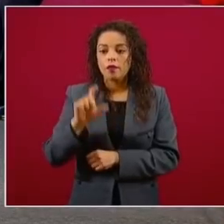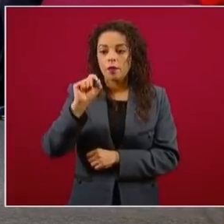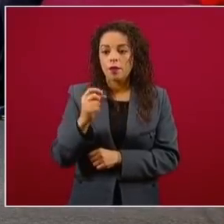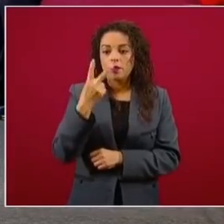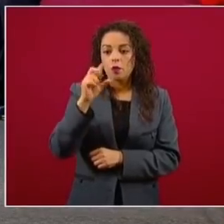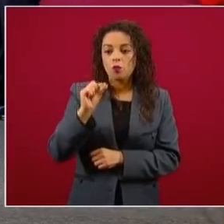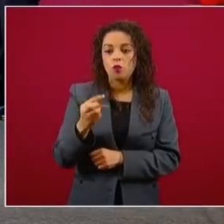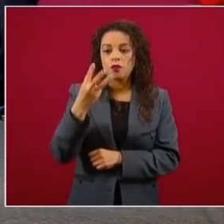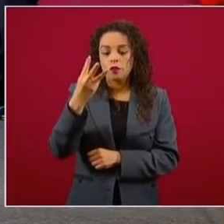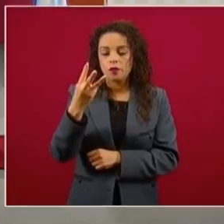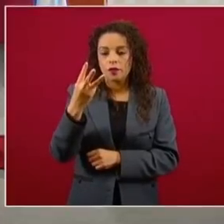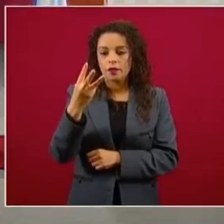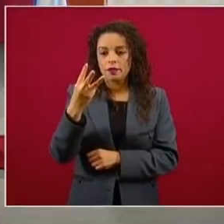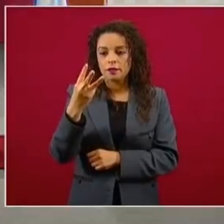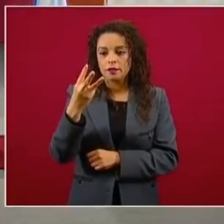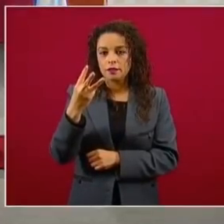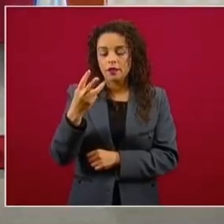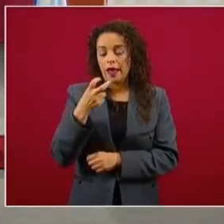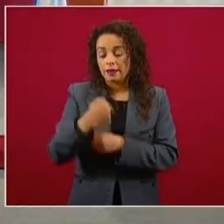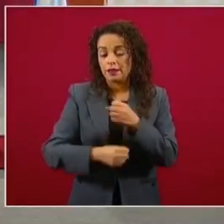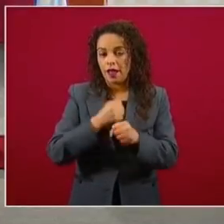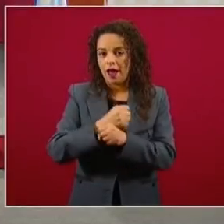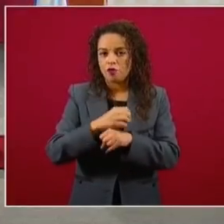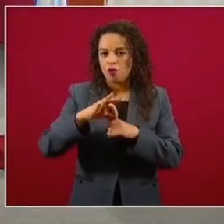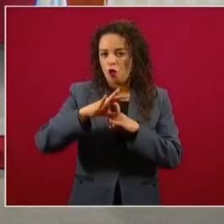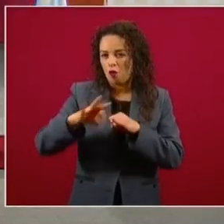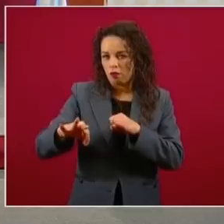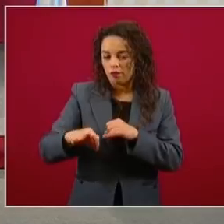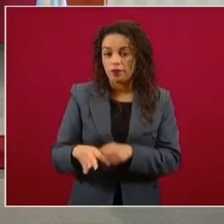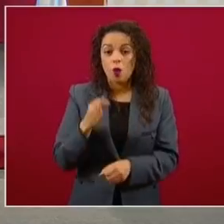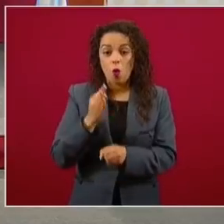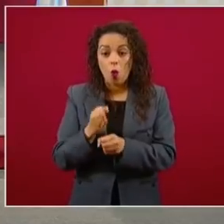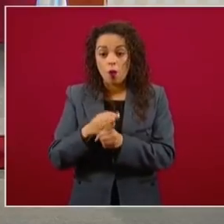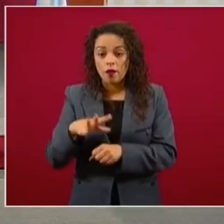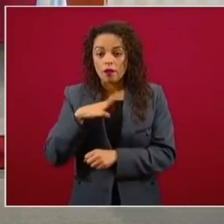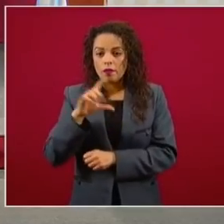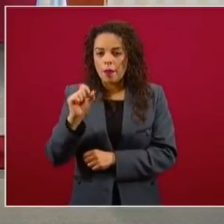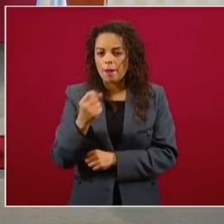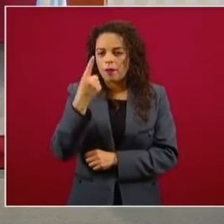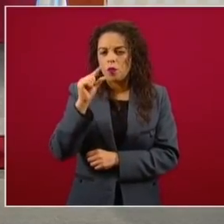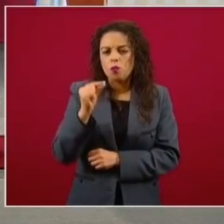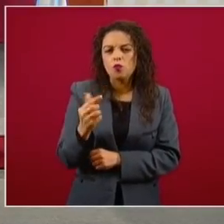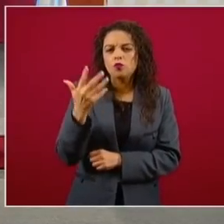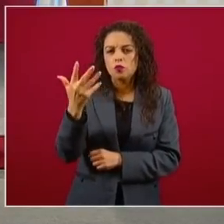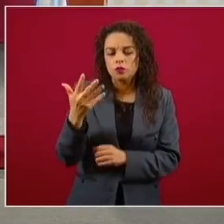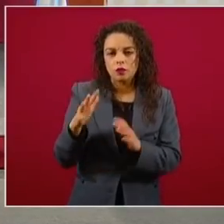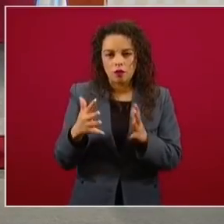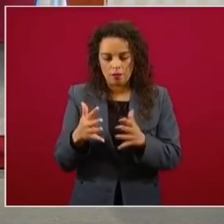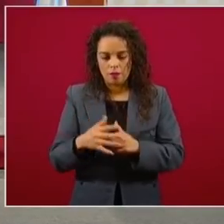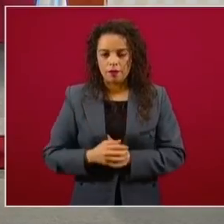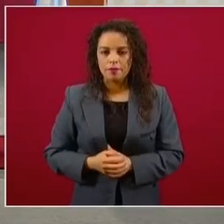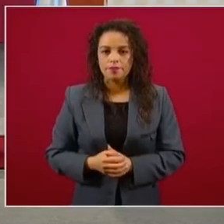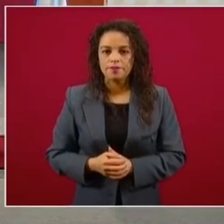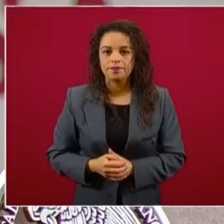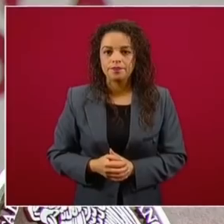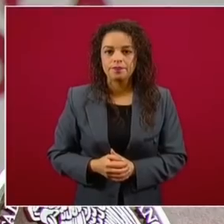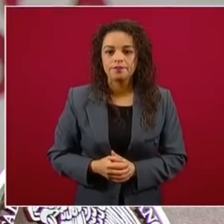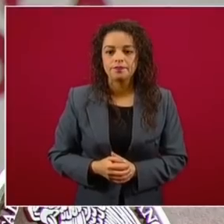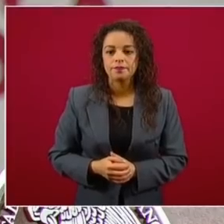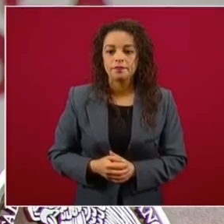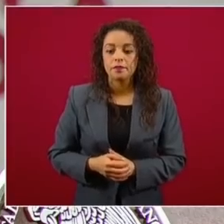22.3 al final del año. Hoy está alrededor de 21.5 y tenemos estimado un precio